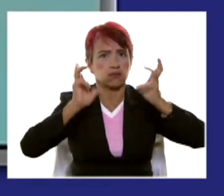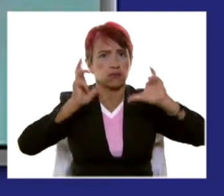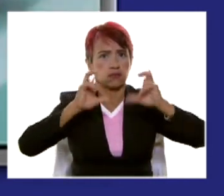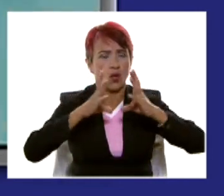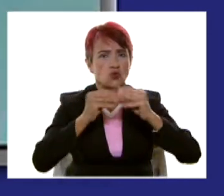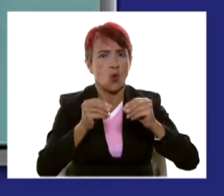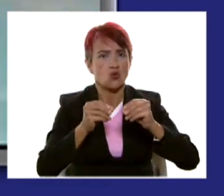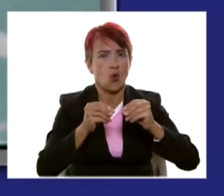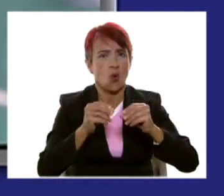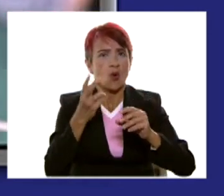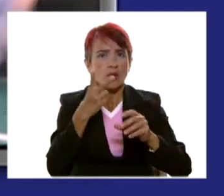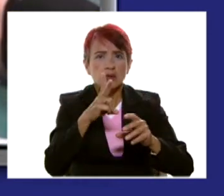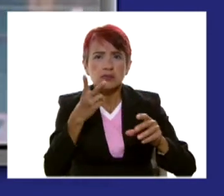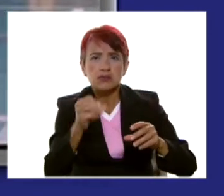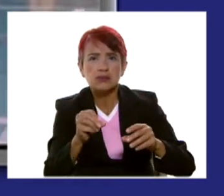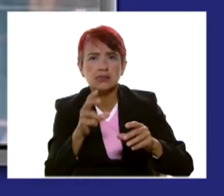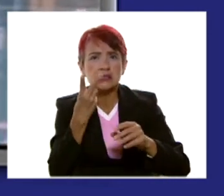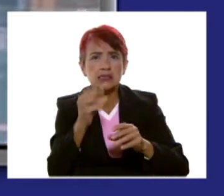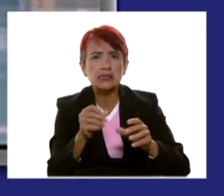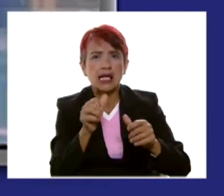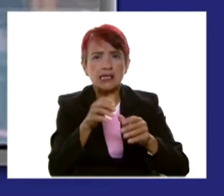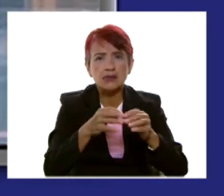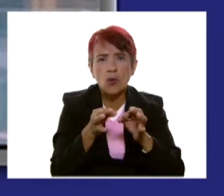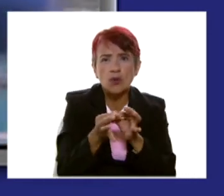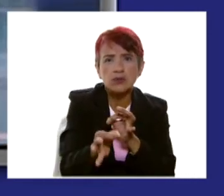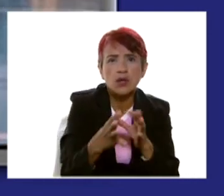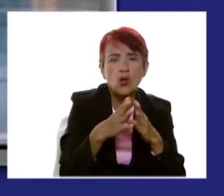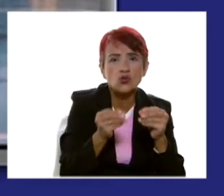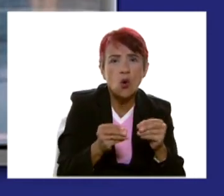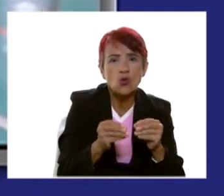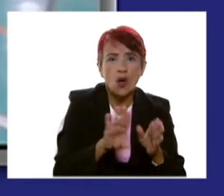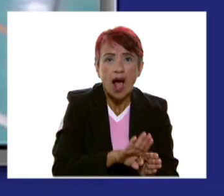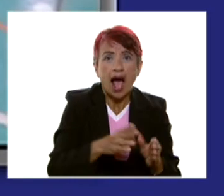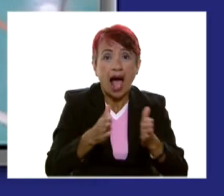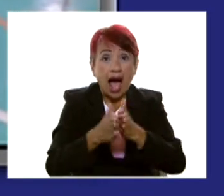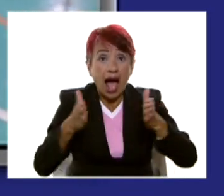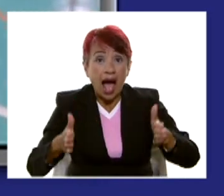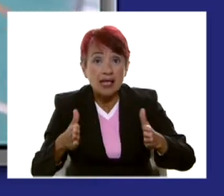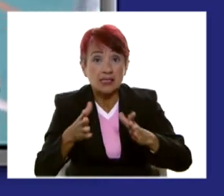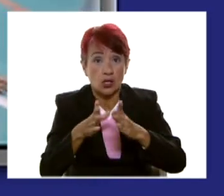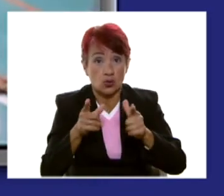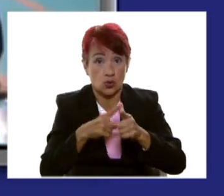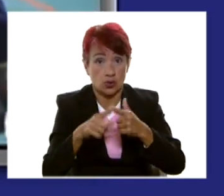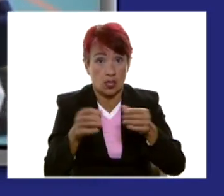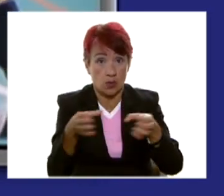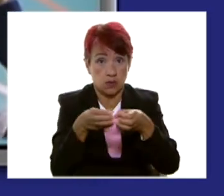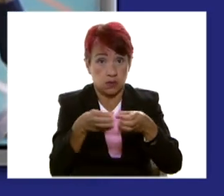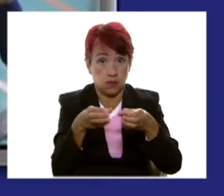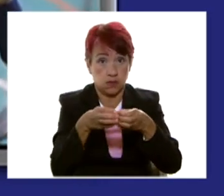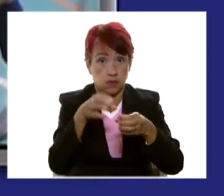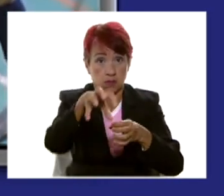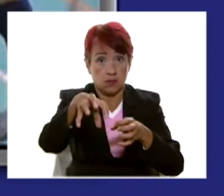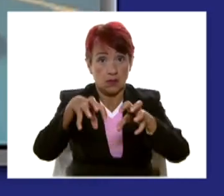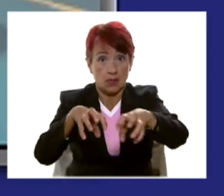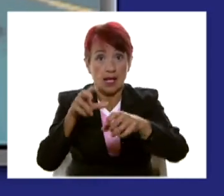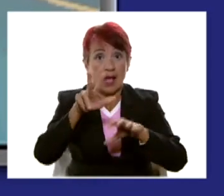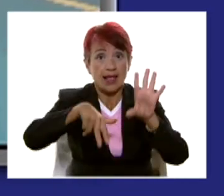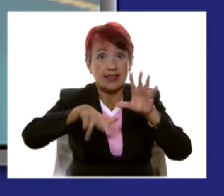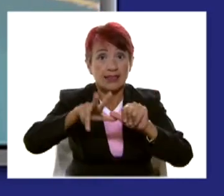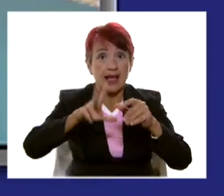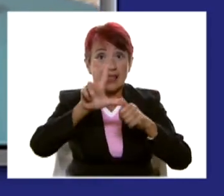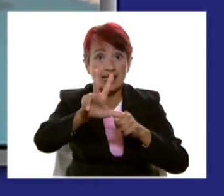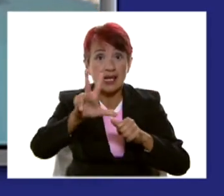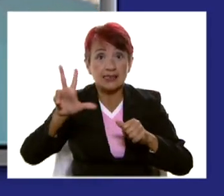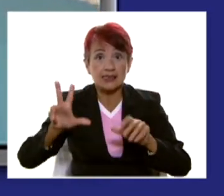de 1,30 m de alto que ocupan todo el ancho del tabloncillo. Los equipos están compuestos de 3 integrantes